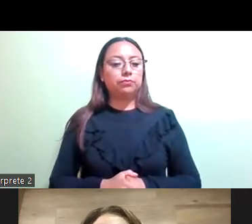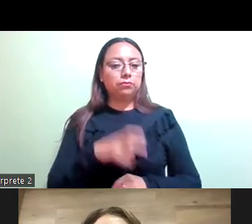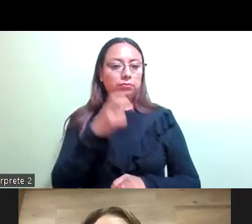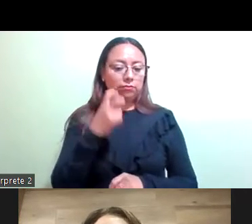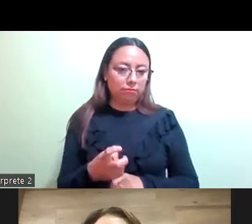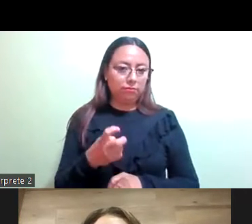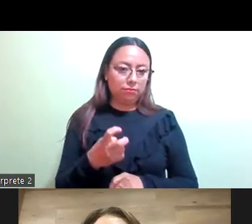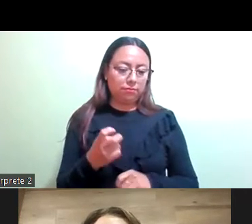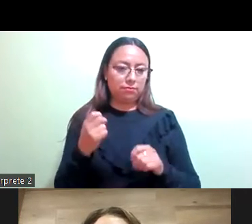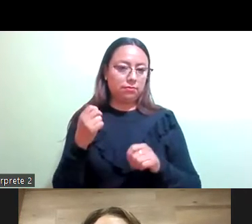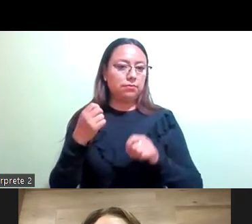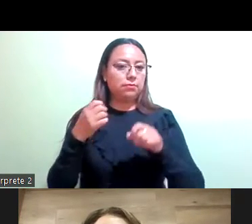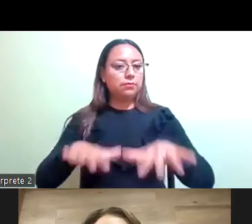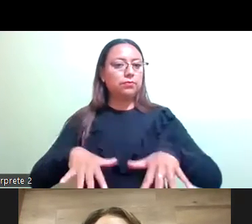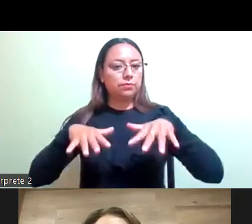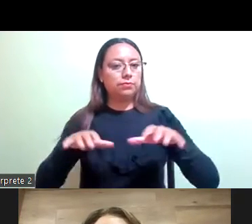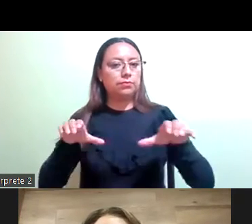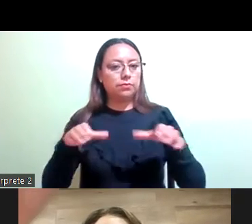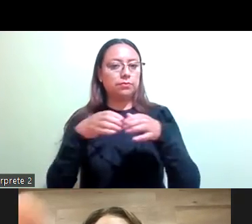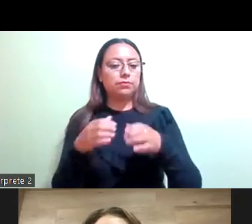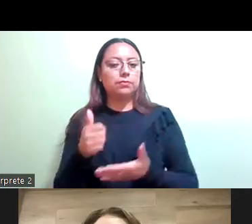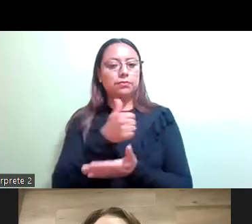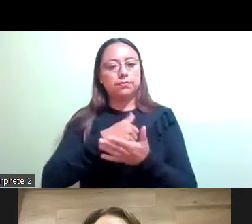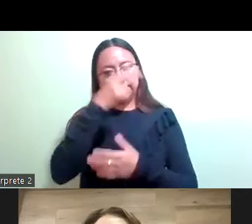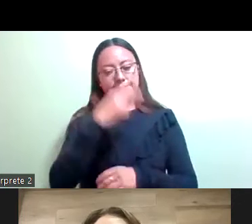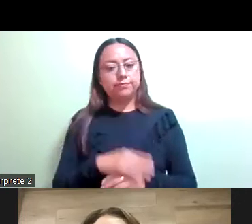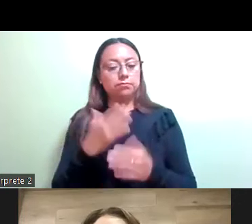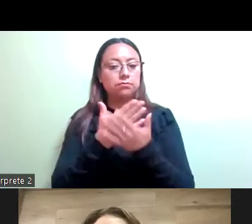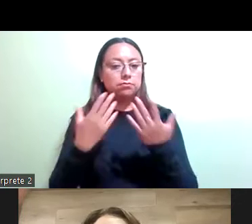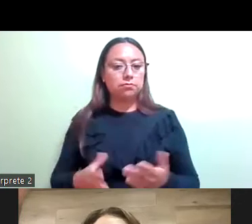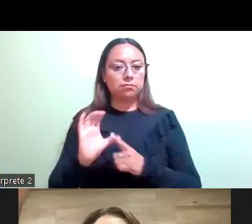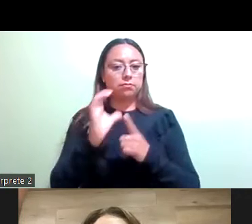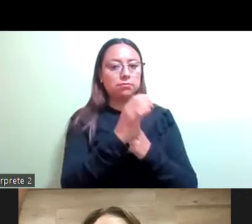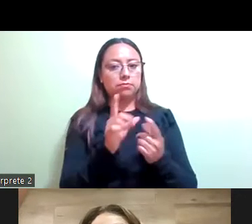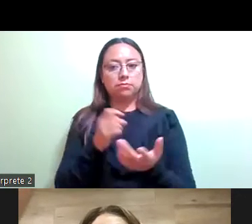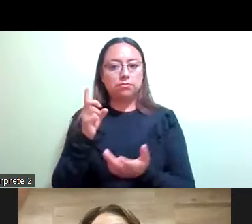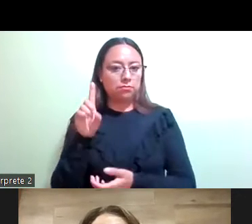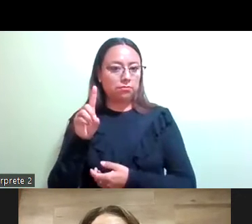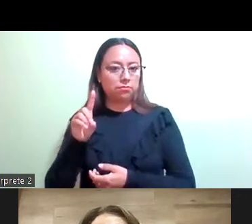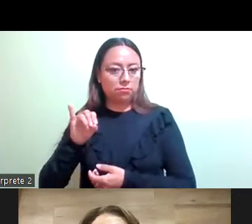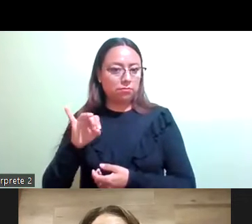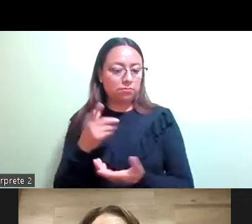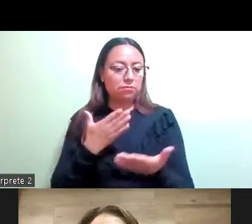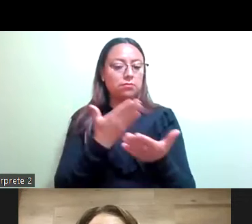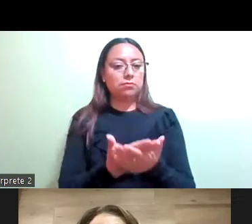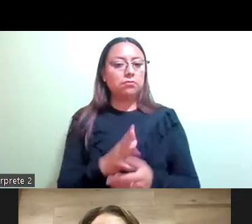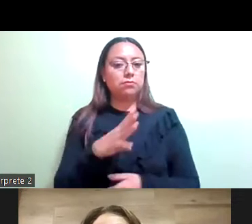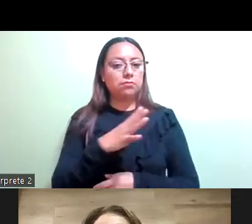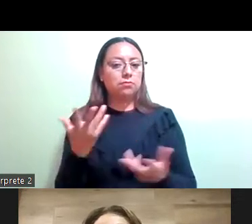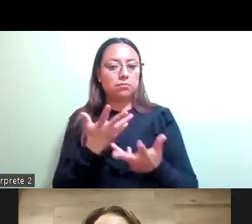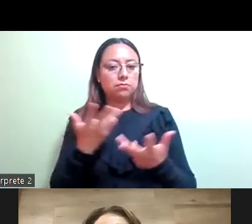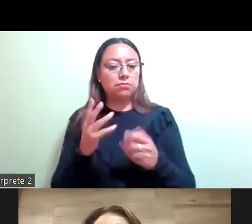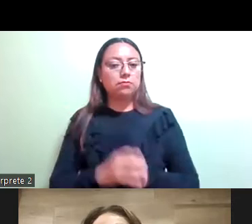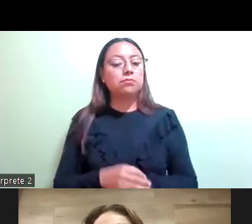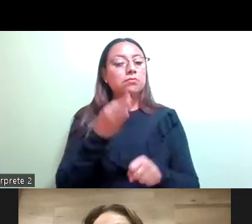Congreso. Se recomienda a la dictaminadora valorar los alcances de la creación de un nuevo derecho, señalar que algunos marcos